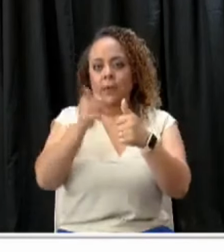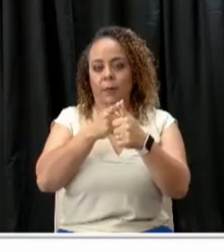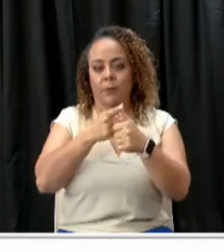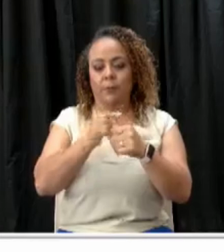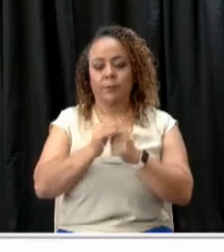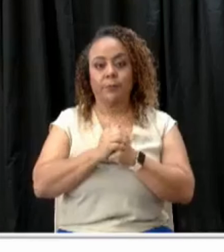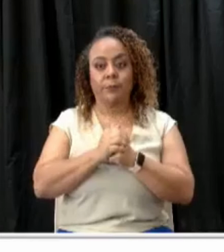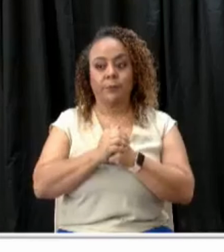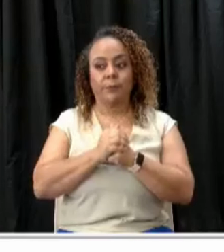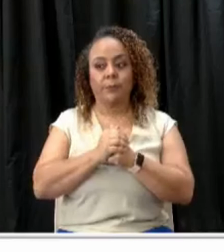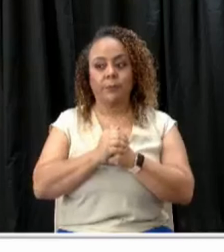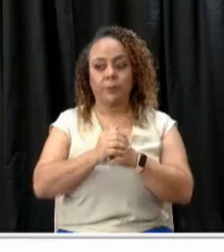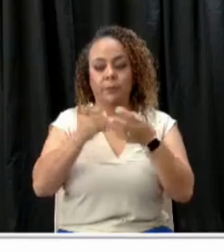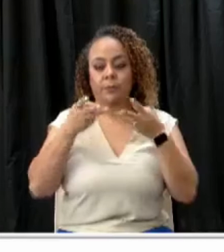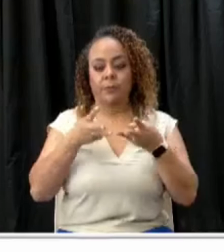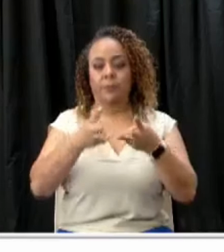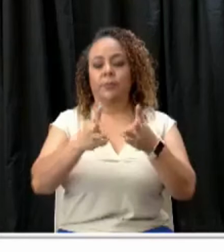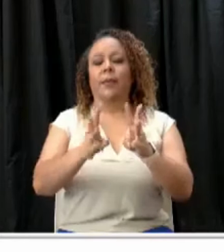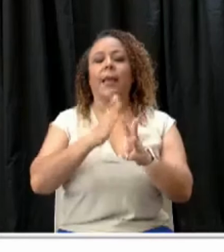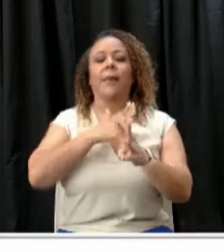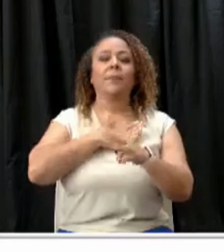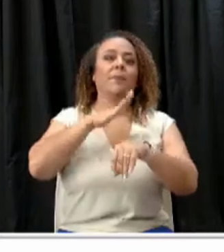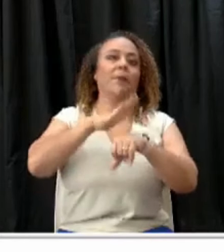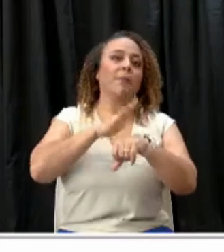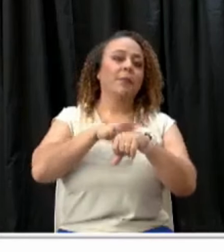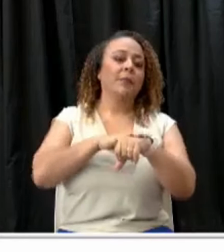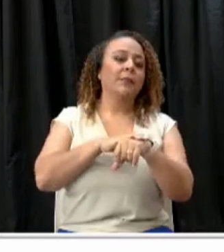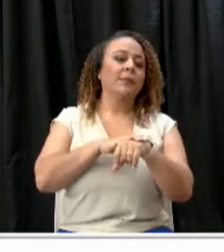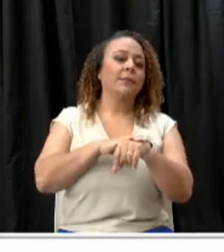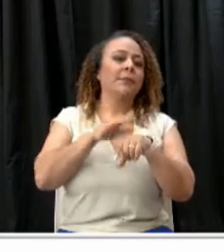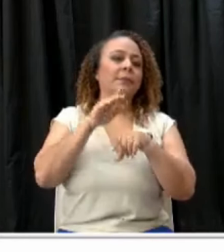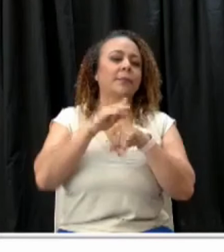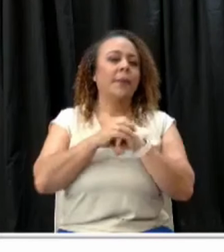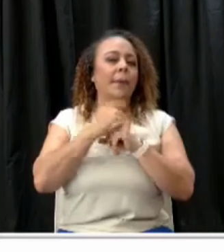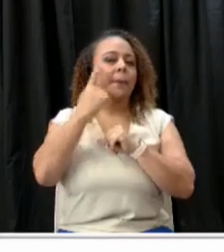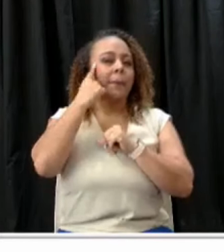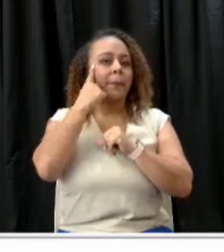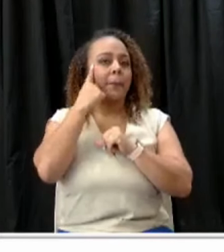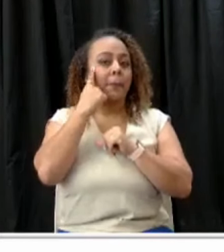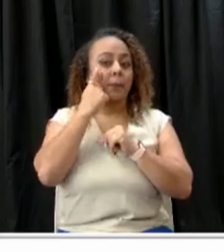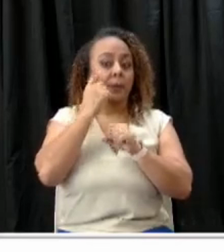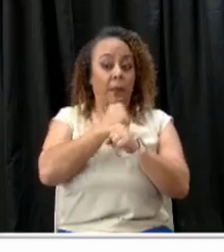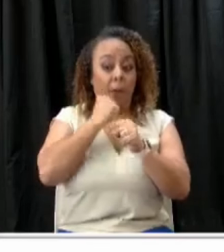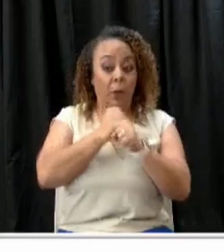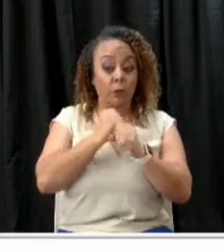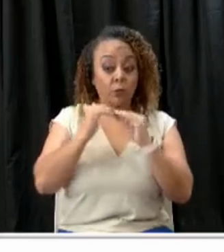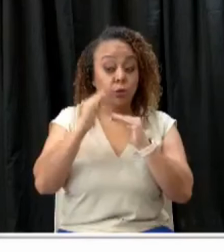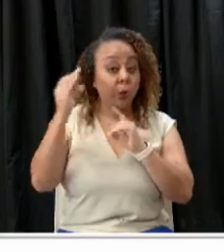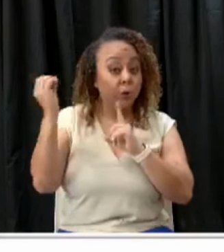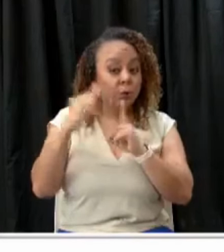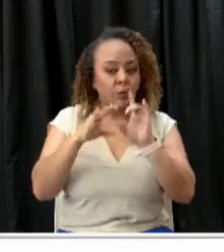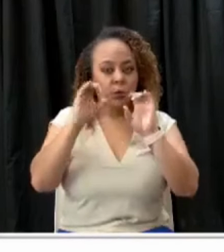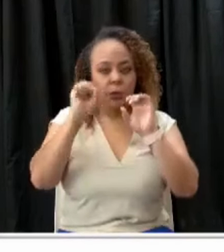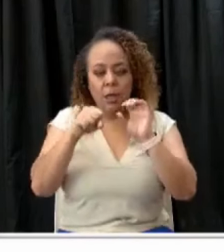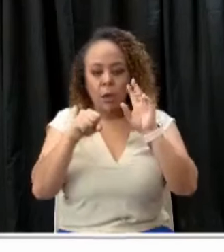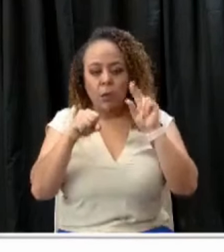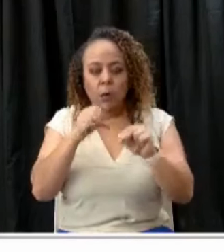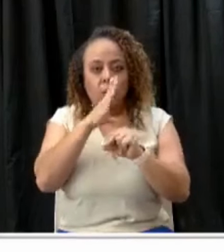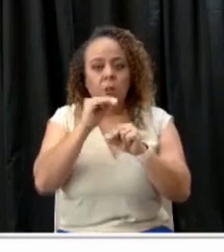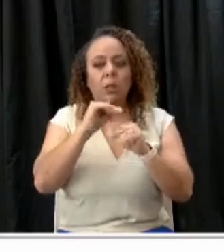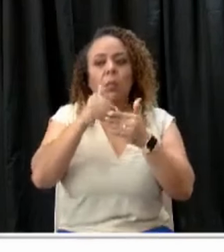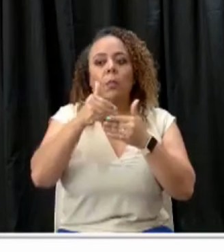cuenta que es una metodología que me permite estimar si el trabajador está sobreexpuesto o no, y después yo puedo complementarlo con